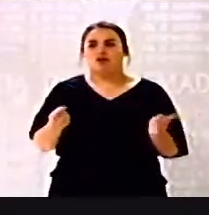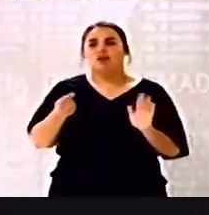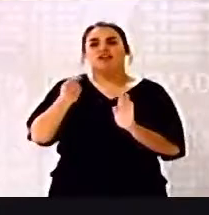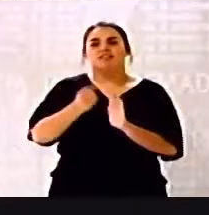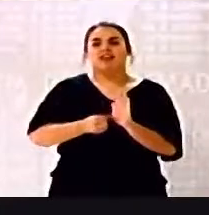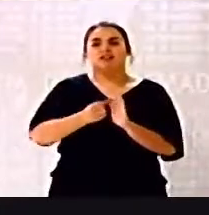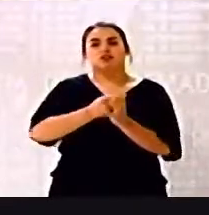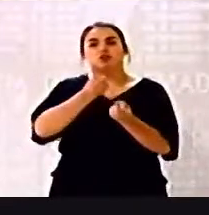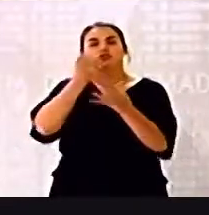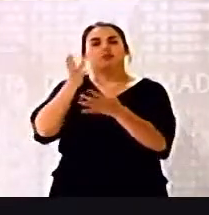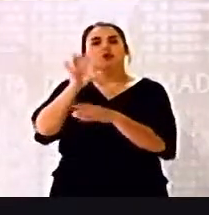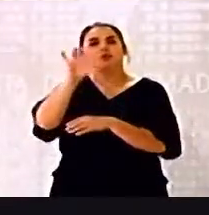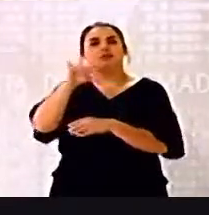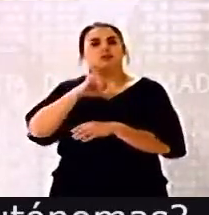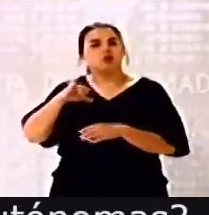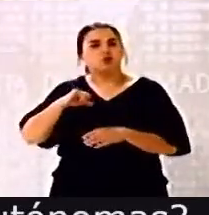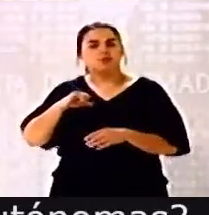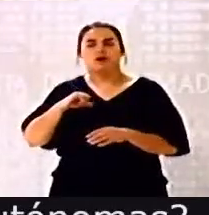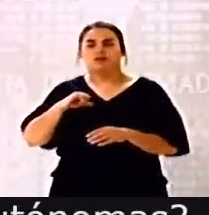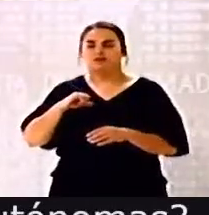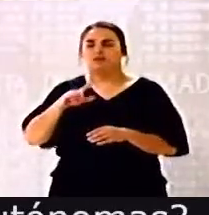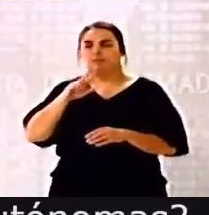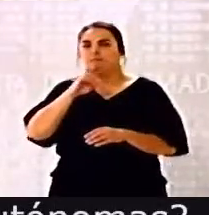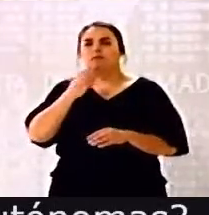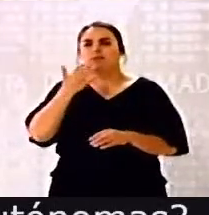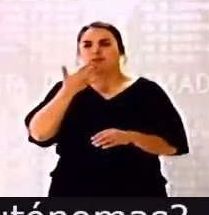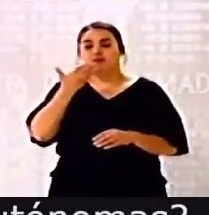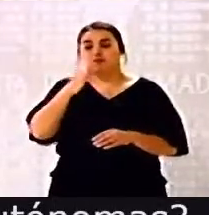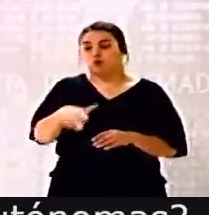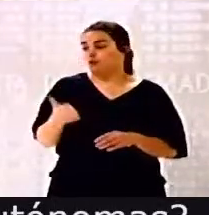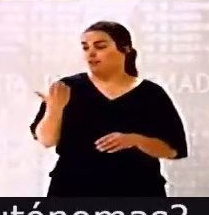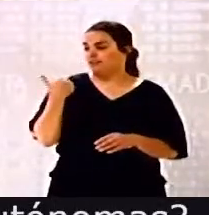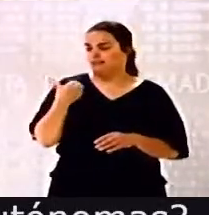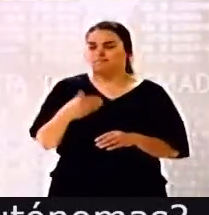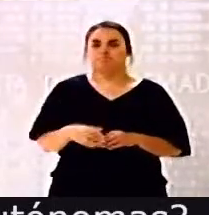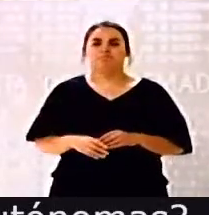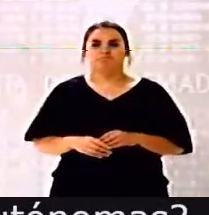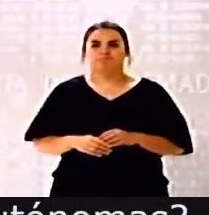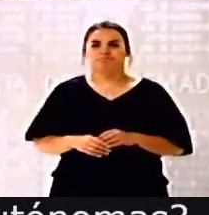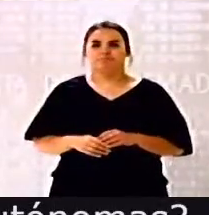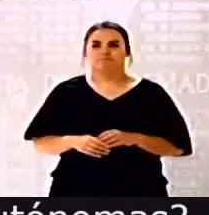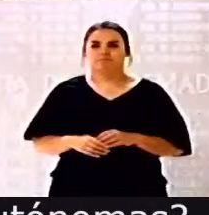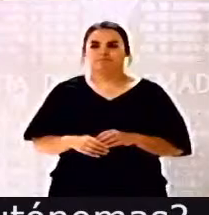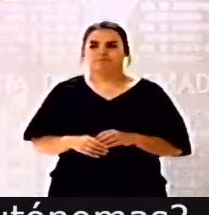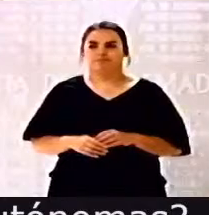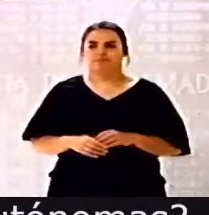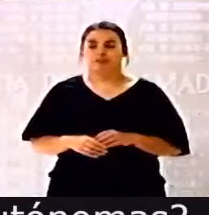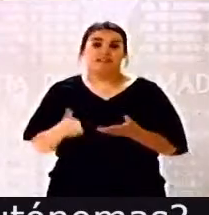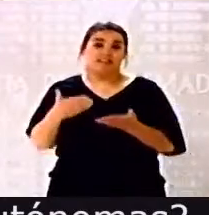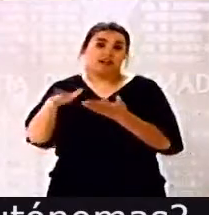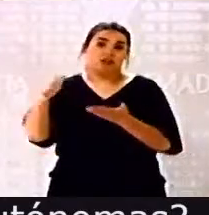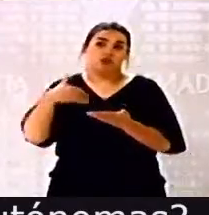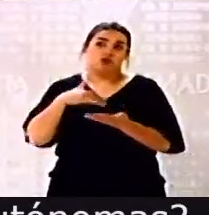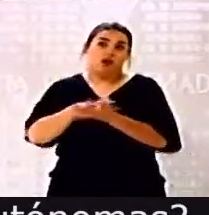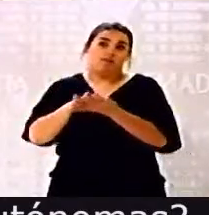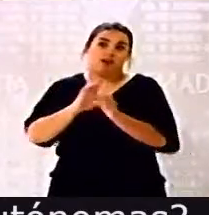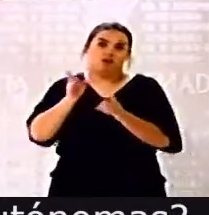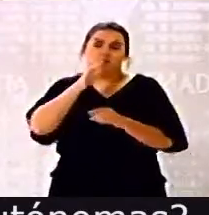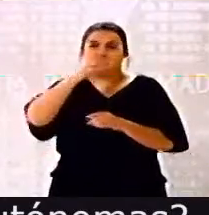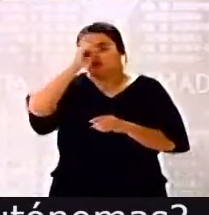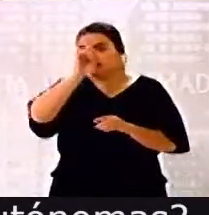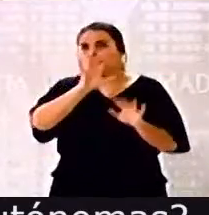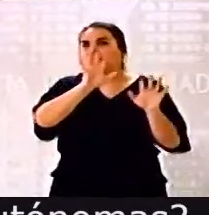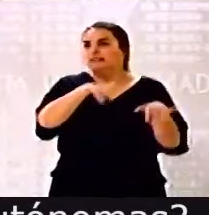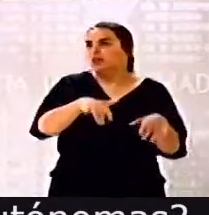damos las comunidades autónomas. Yo le voy a explicar el fallecido de ayer. De los demás no puedo hablar, porque yo no sé qué pasó en Castilla